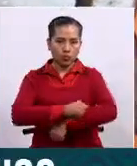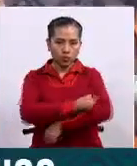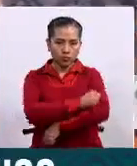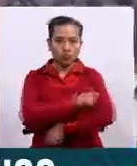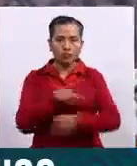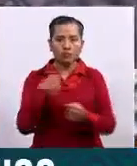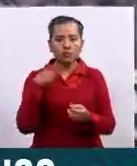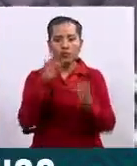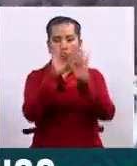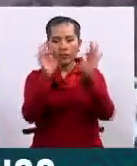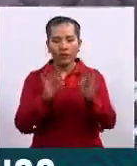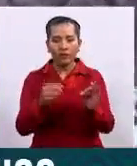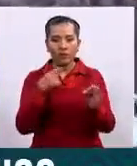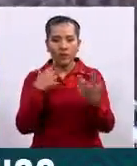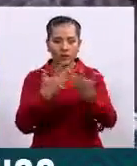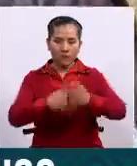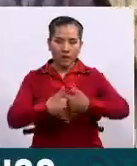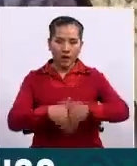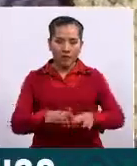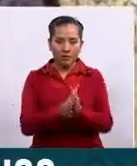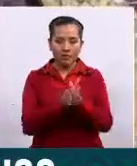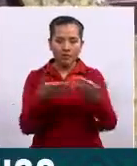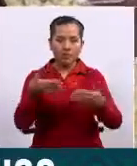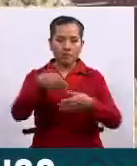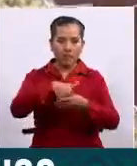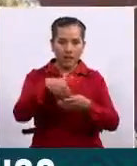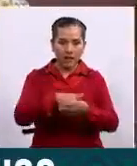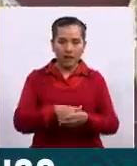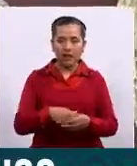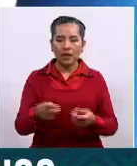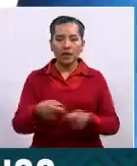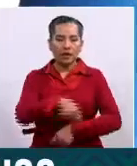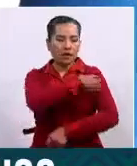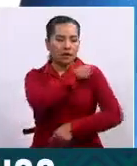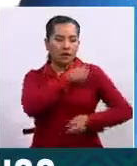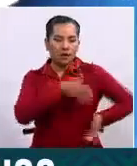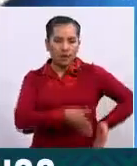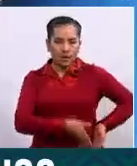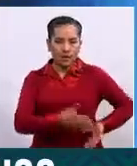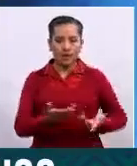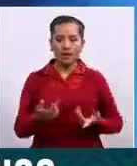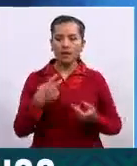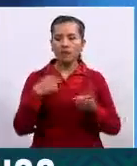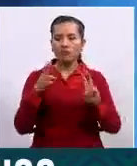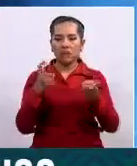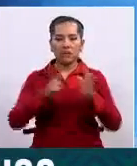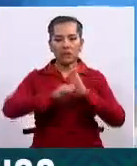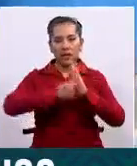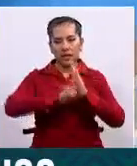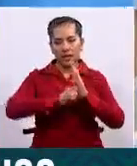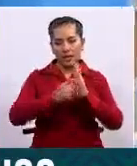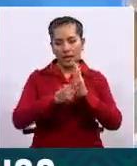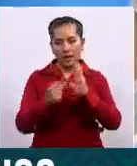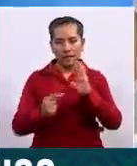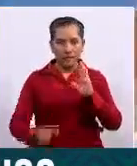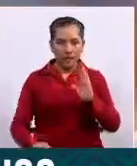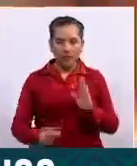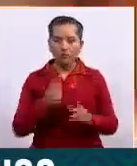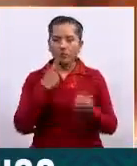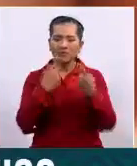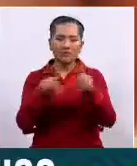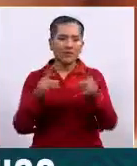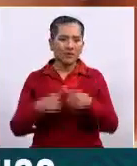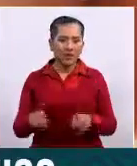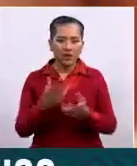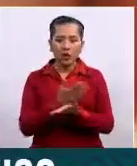cinturones, elaboramos billetera, elaboramos cartera, elaboramos llaveros, accesorios